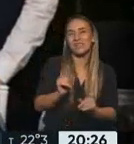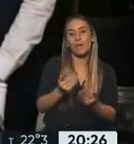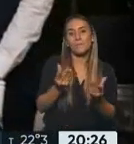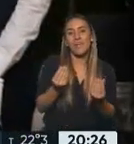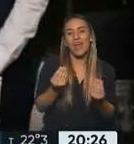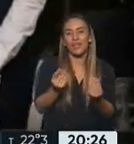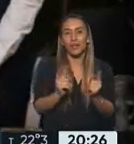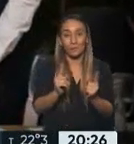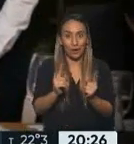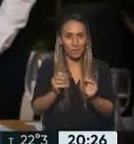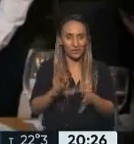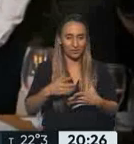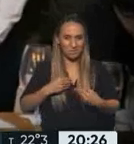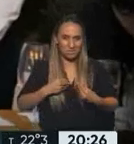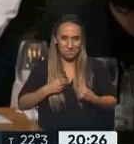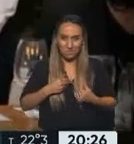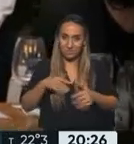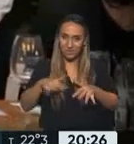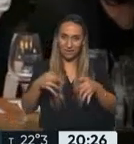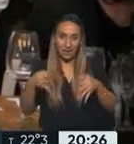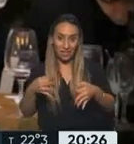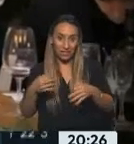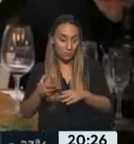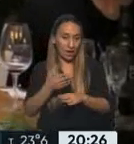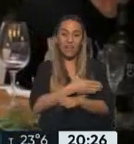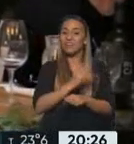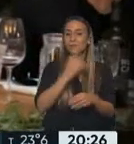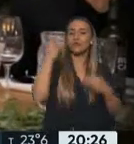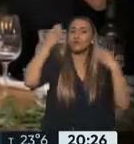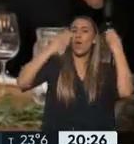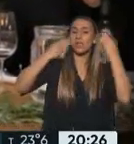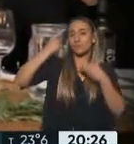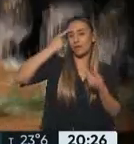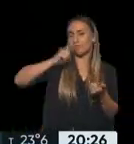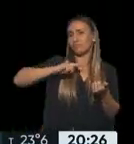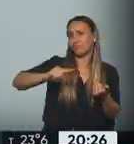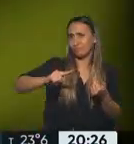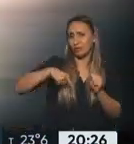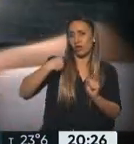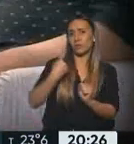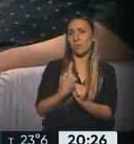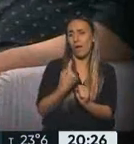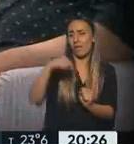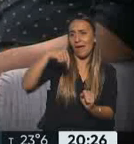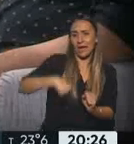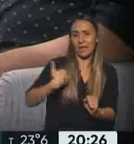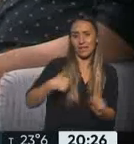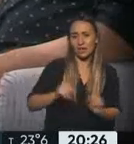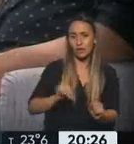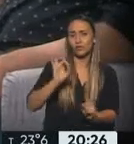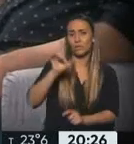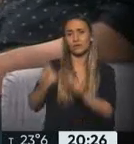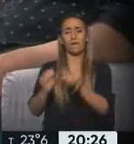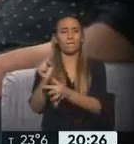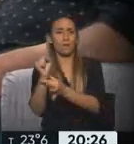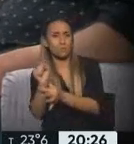real. ¿Entendés? Todo esto que fue siempre un sueño y que pensamos que no íbamos a poder, que no se podía hacer acá, que era solo para famosos,